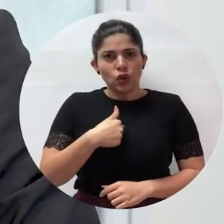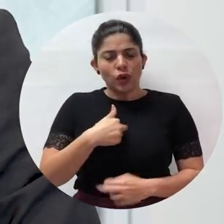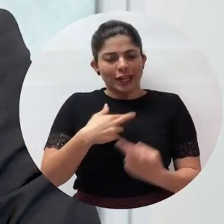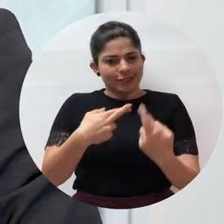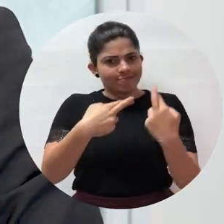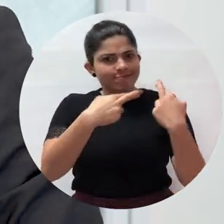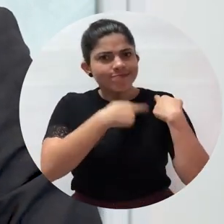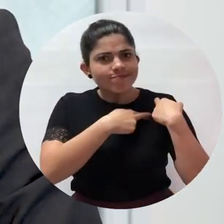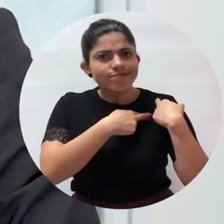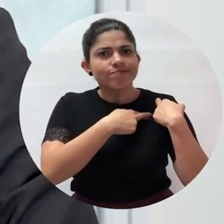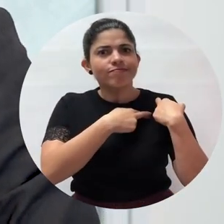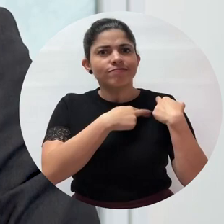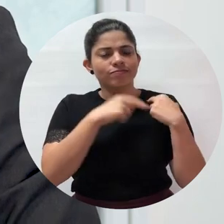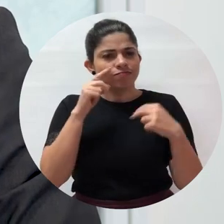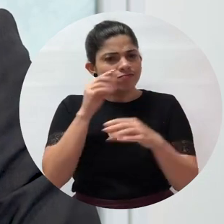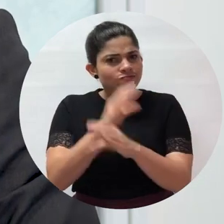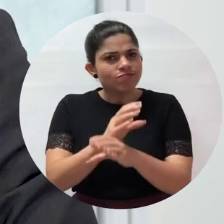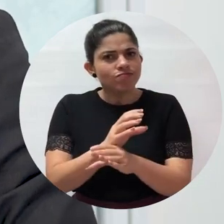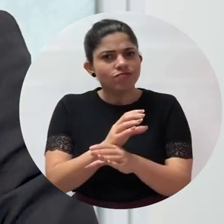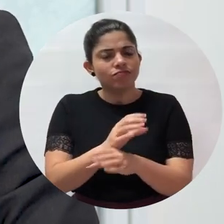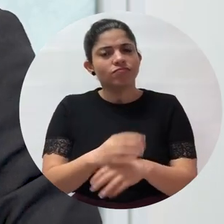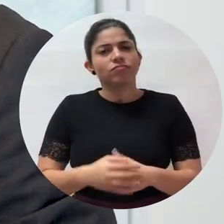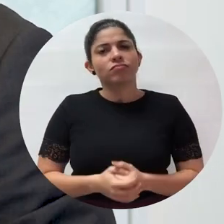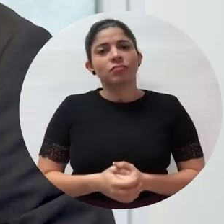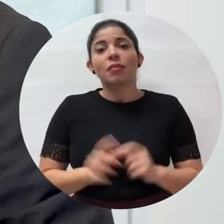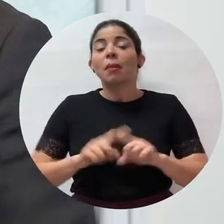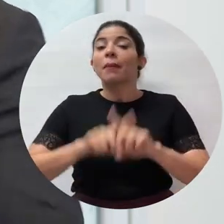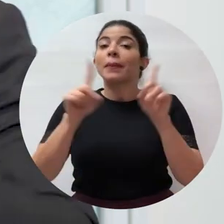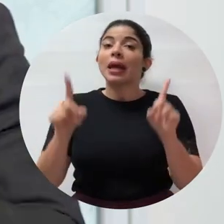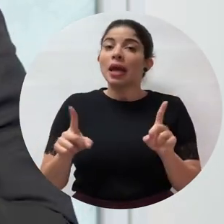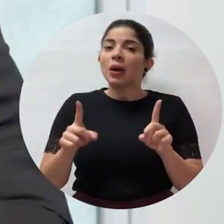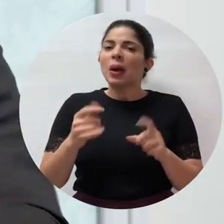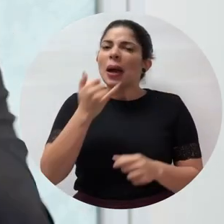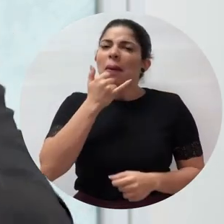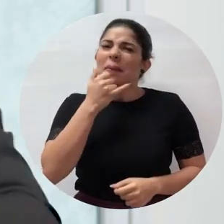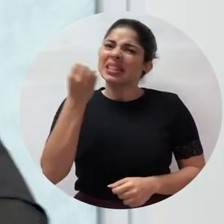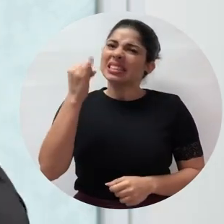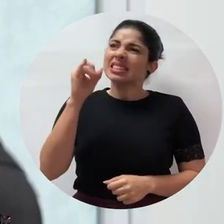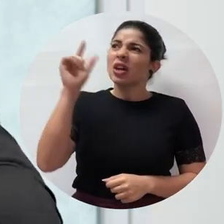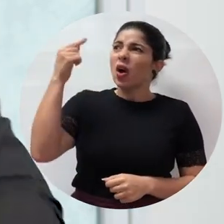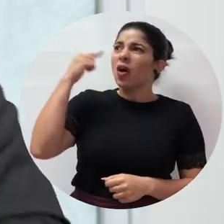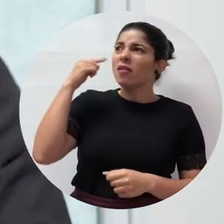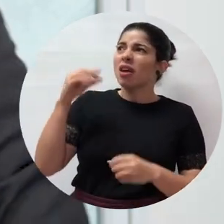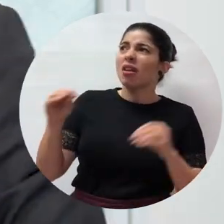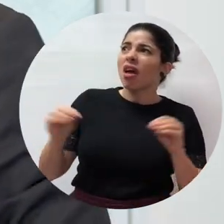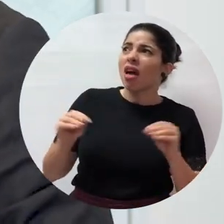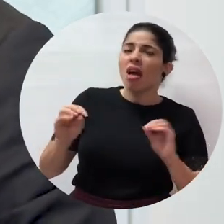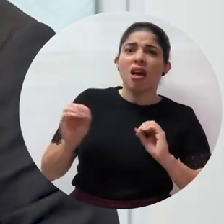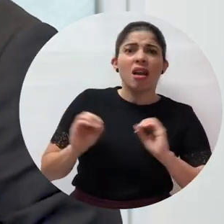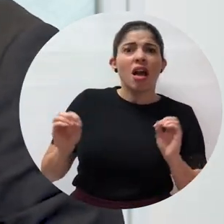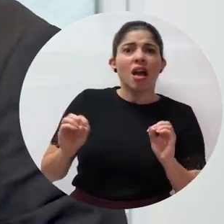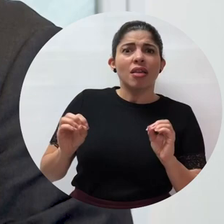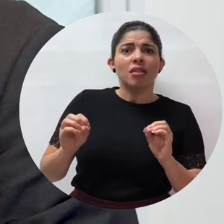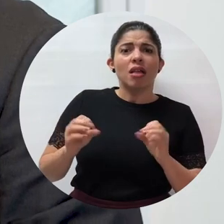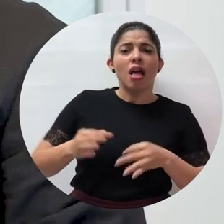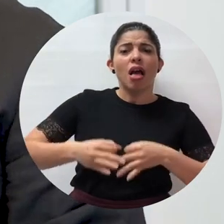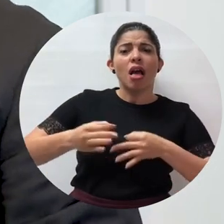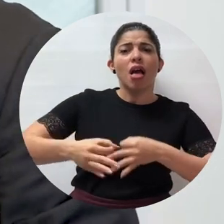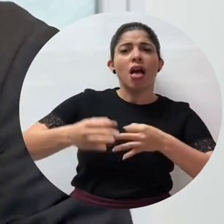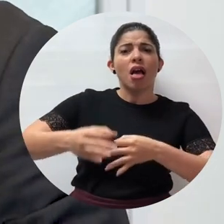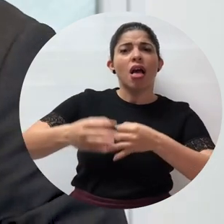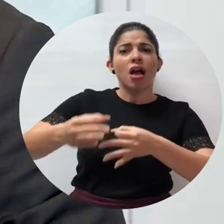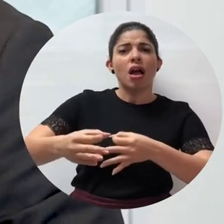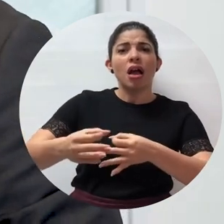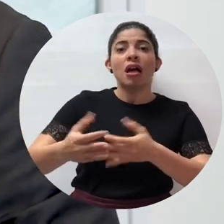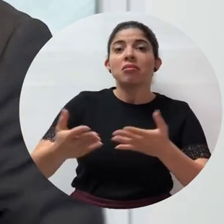en responsabilidad de tutelar. Pero, ¿qué pasa si el gobierno no actúa? ¿Y si eso se